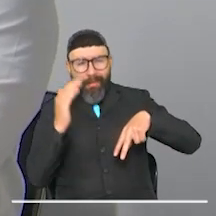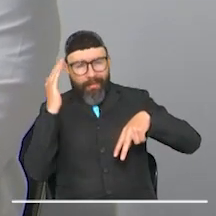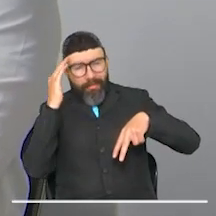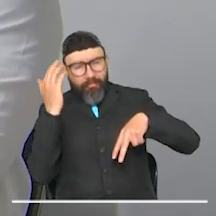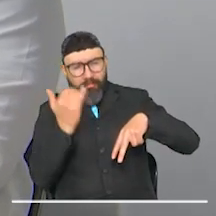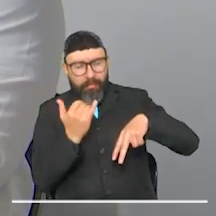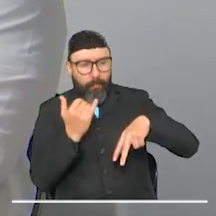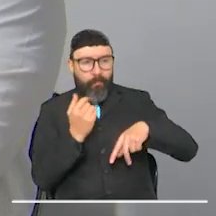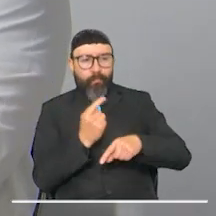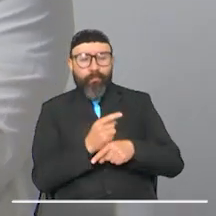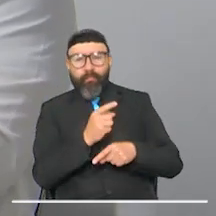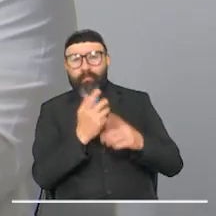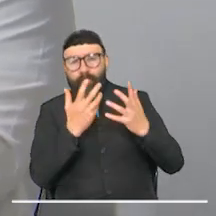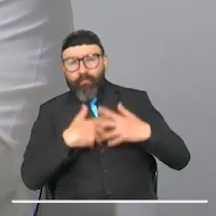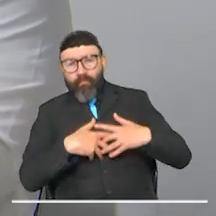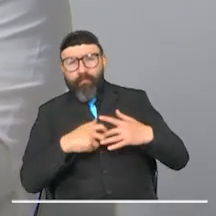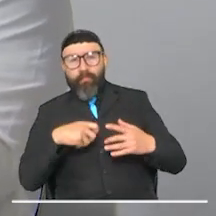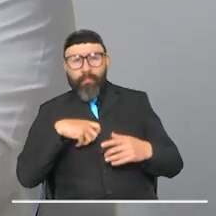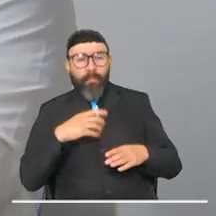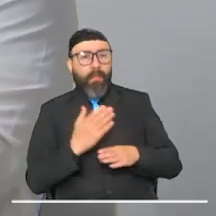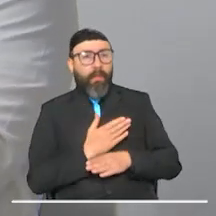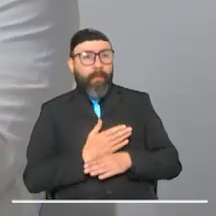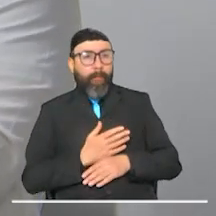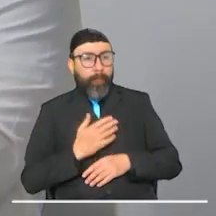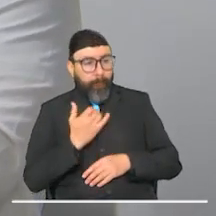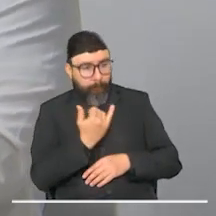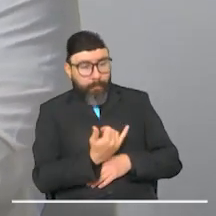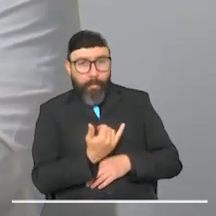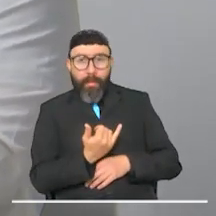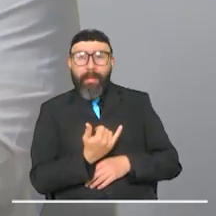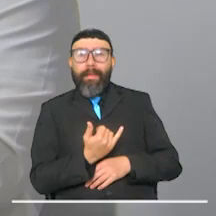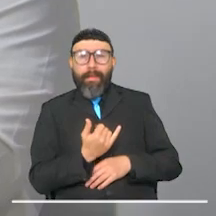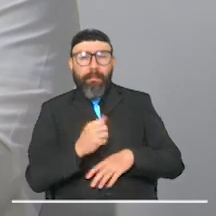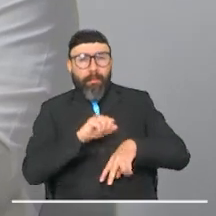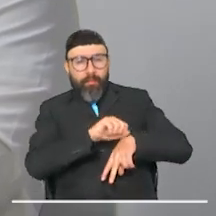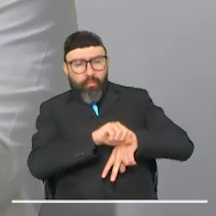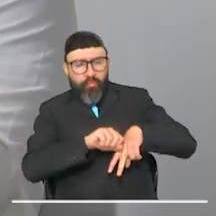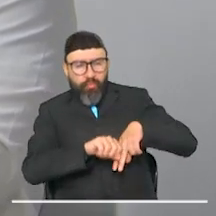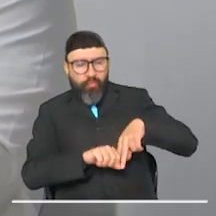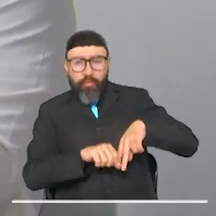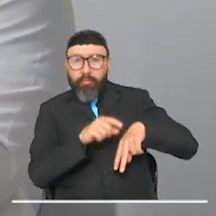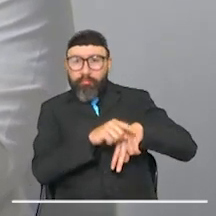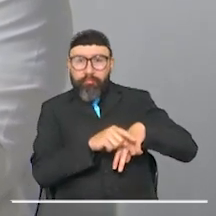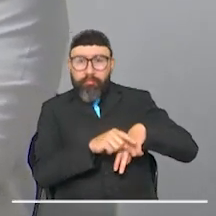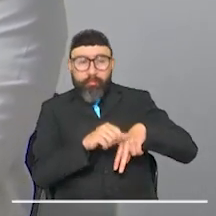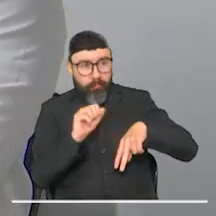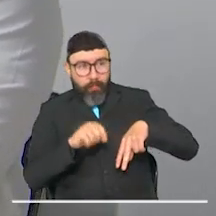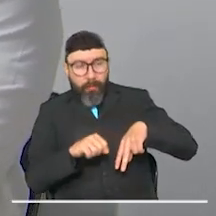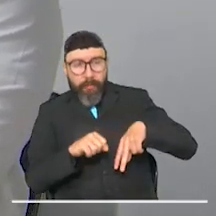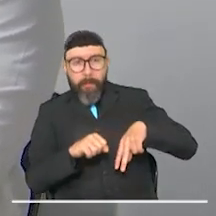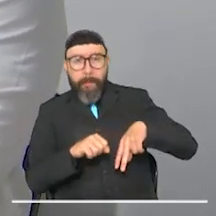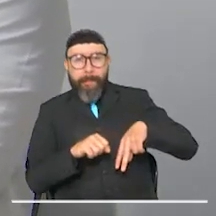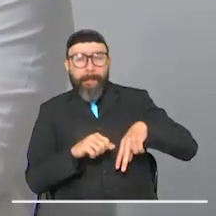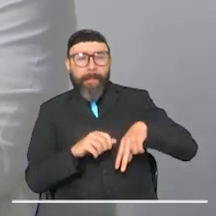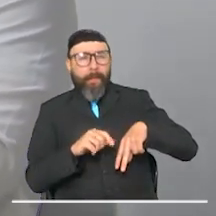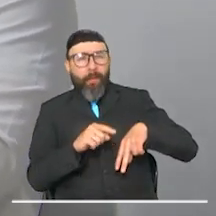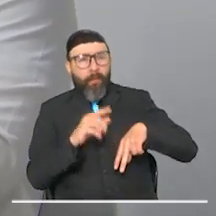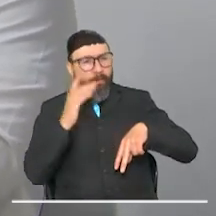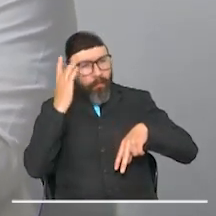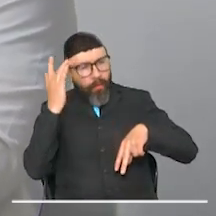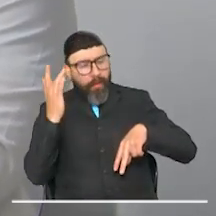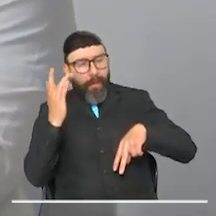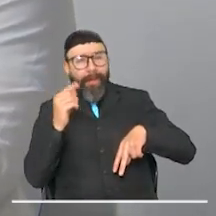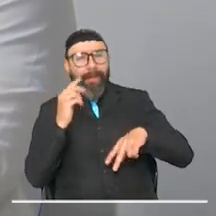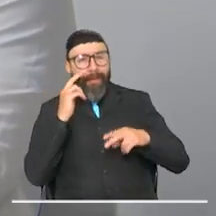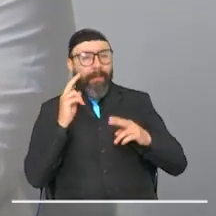linfático pueda tener un problema Es decir desde el punto de vista ecográfico podemos evaluar venas podemos hablar linfático como causa de edema o